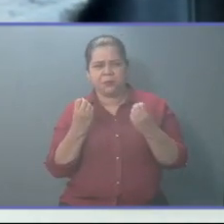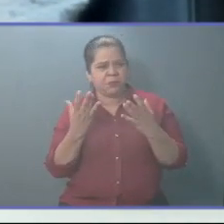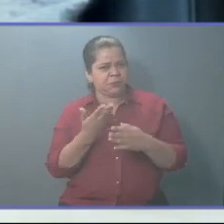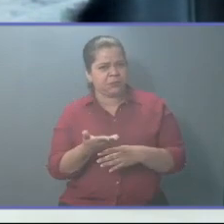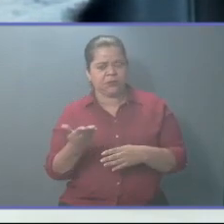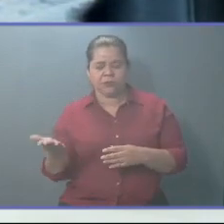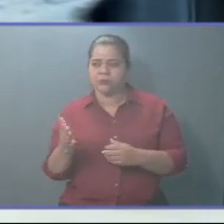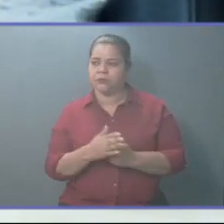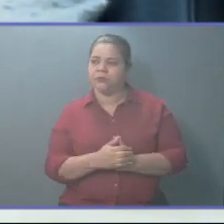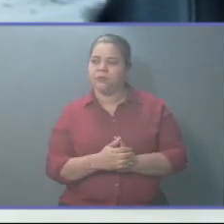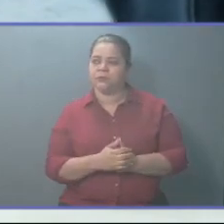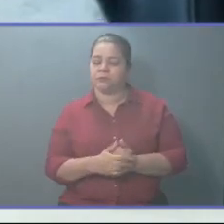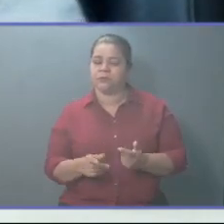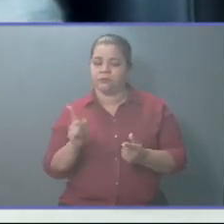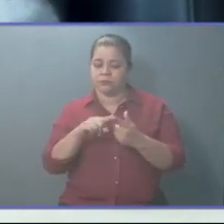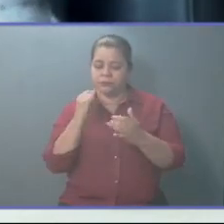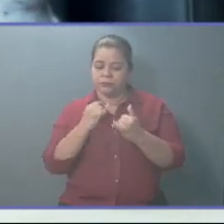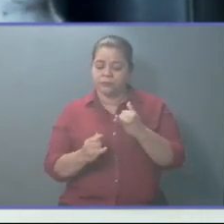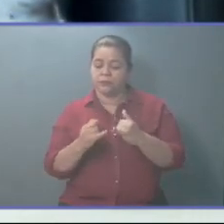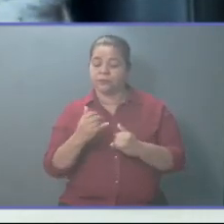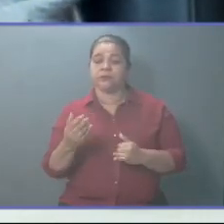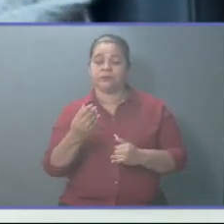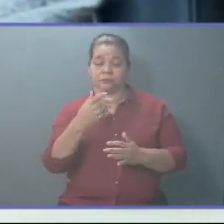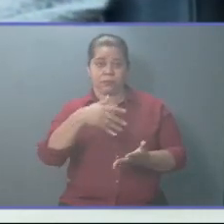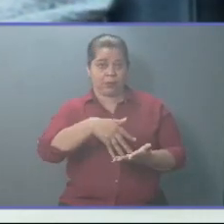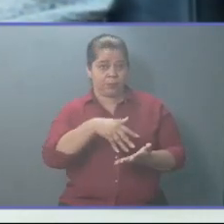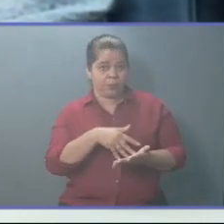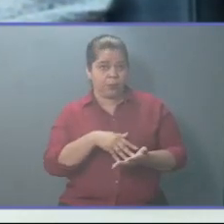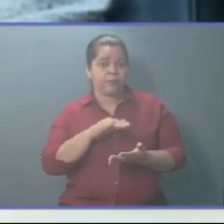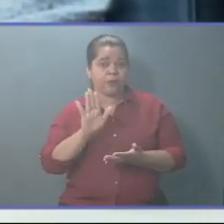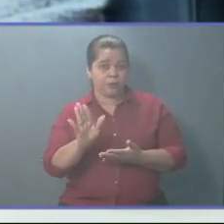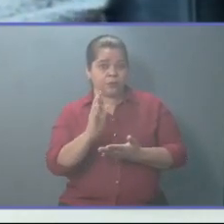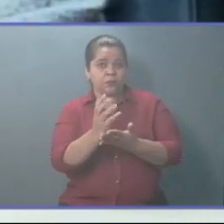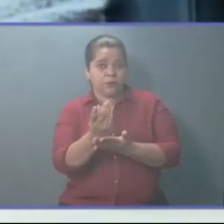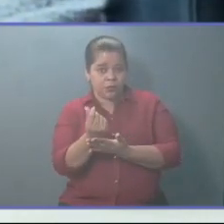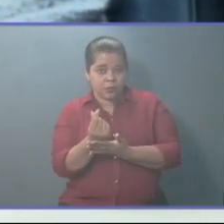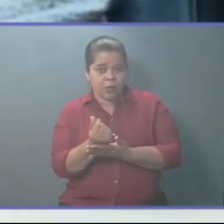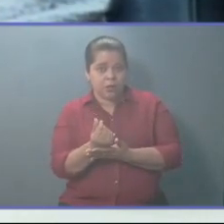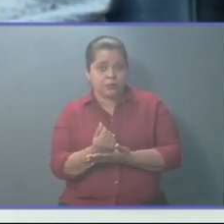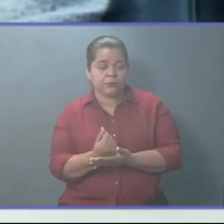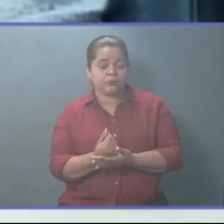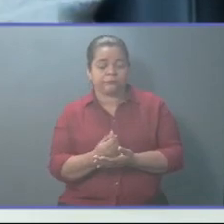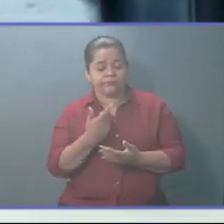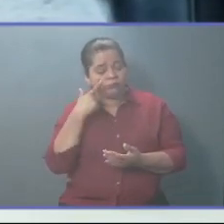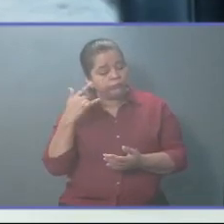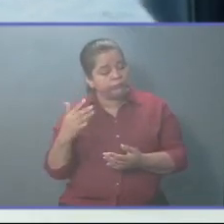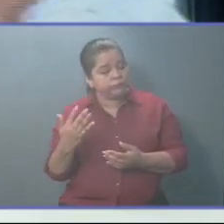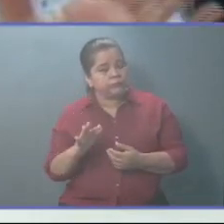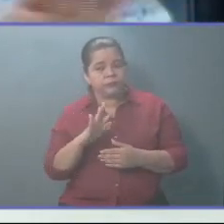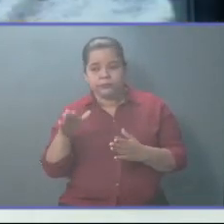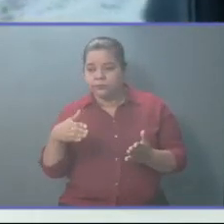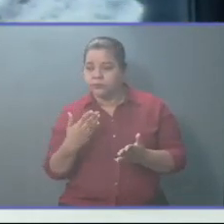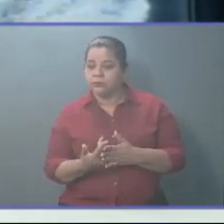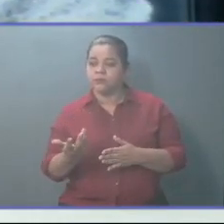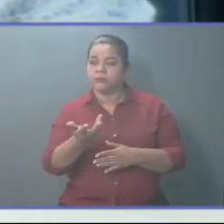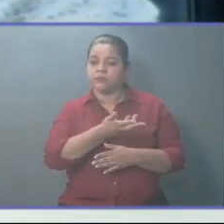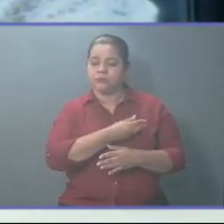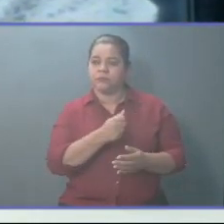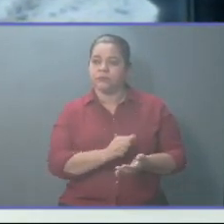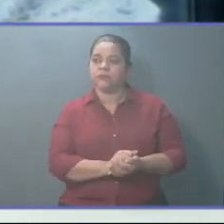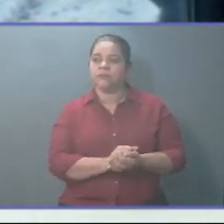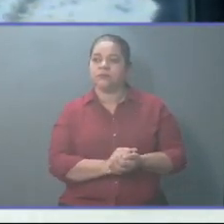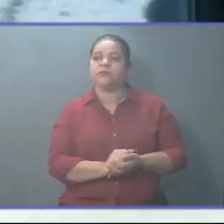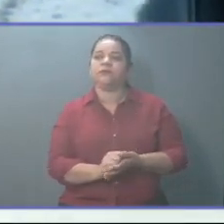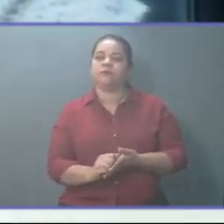sucesivamente. Al final son los fondos de los salvadoreños los que están ahí en juego, son los fondos de todos nosotros. Por